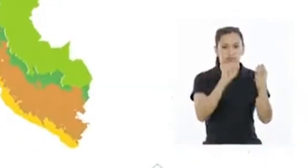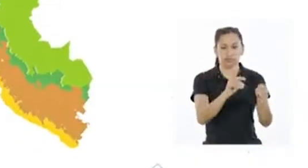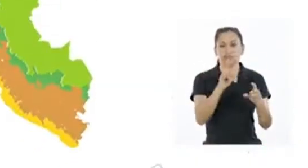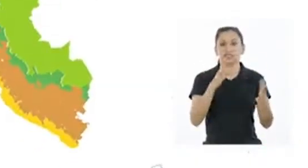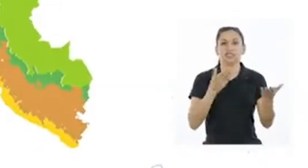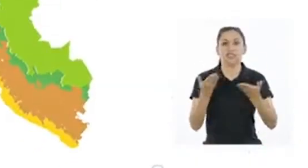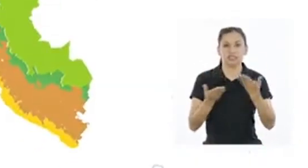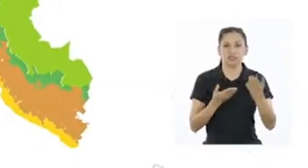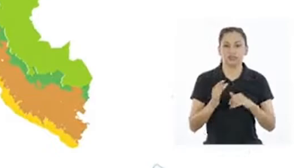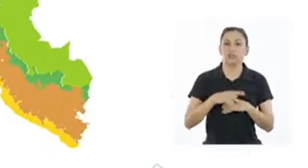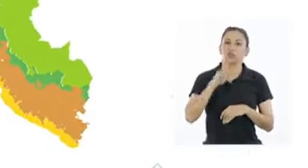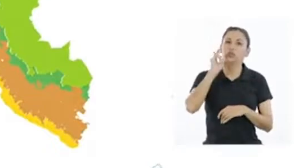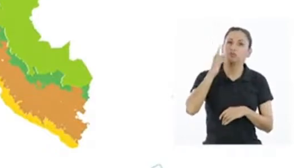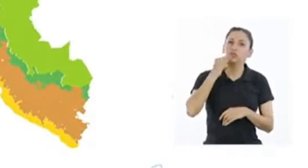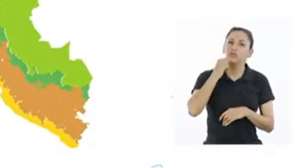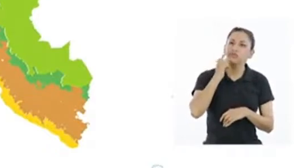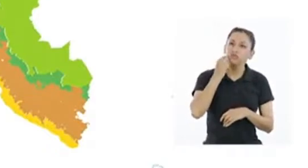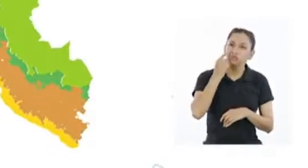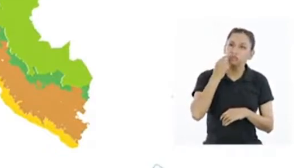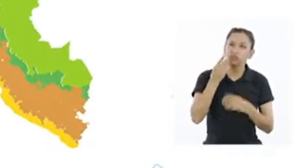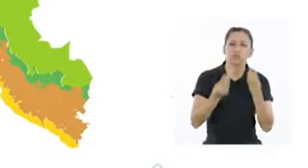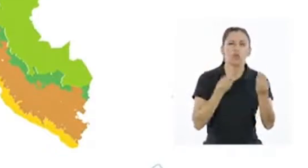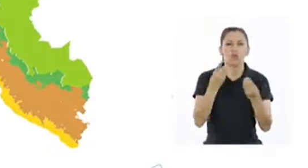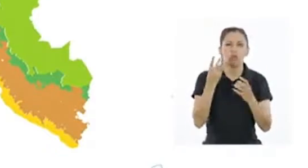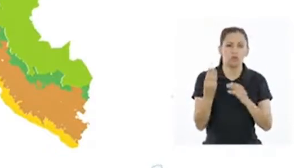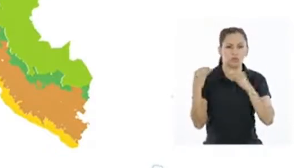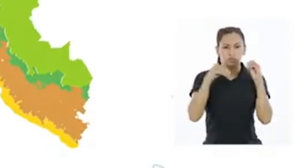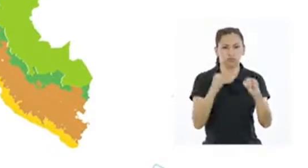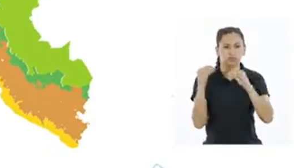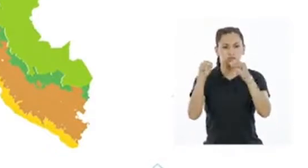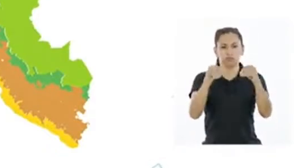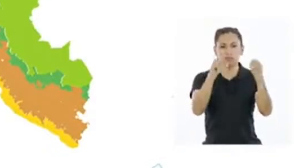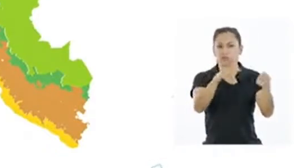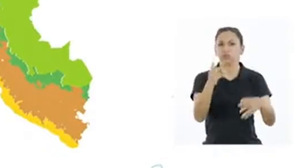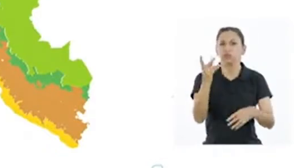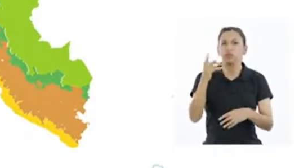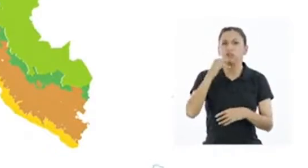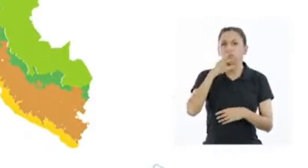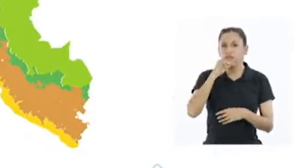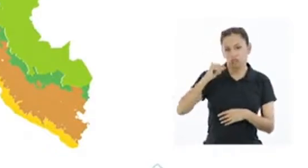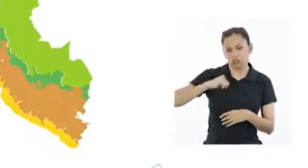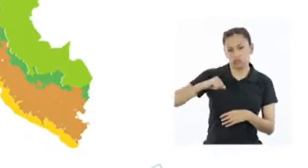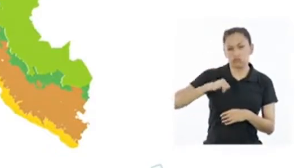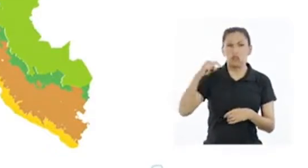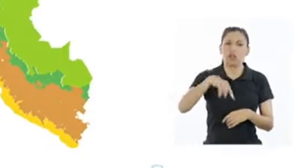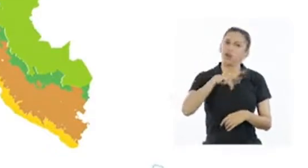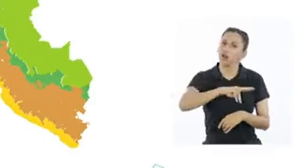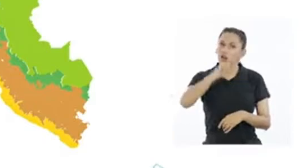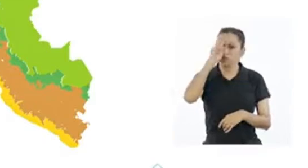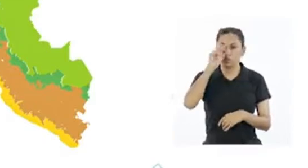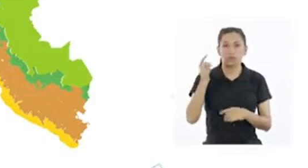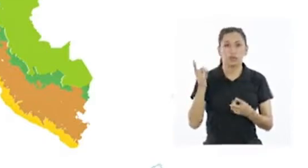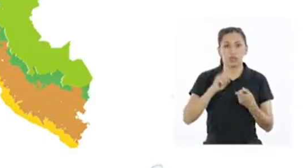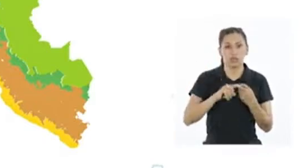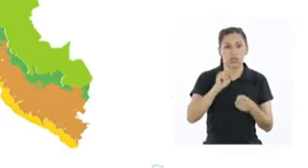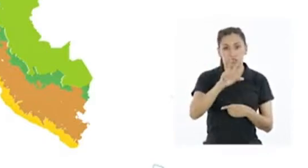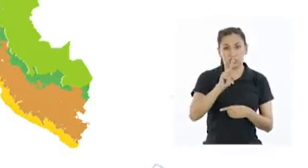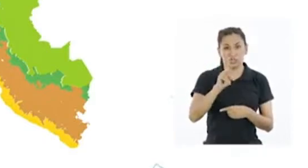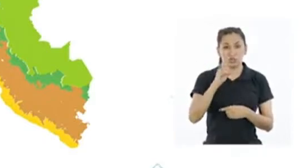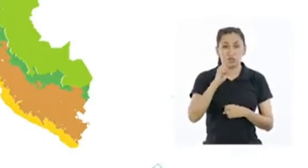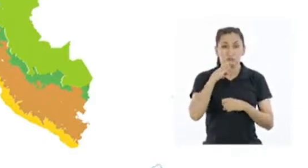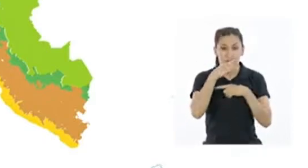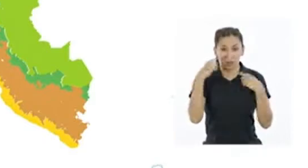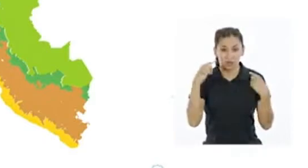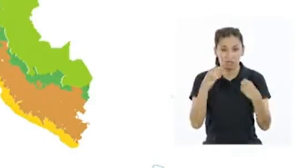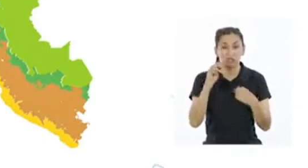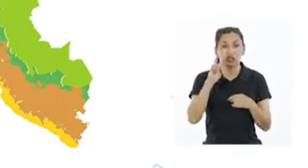servicio. Profesor, ¿y cómo va la implementación del serenazgo en las ciudades del Perú? Al 31 de marzo de 2019, el